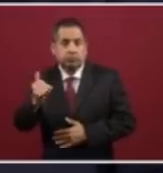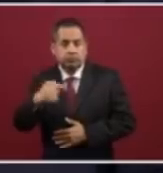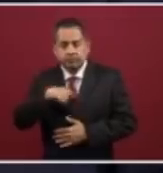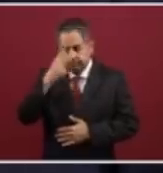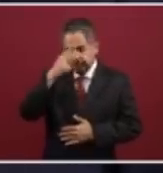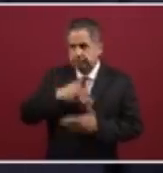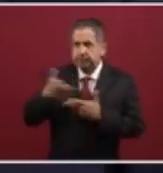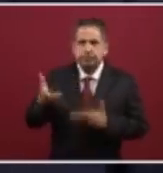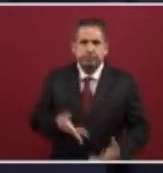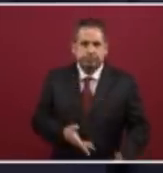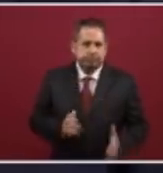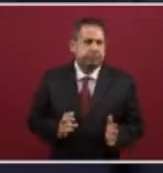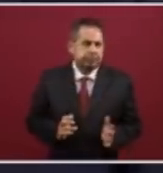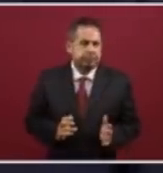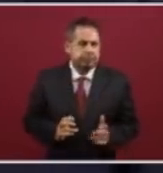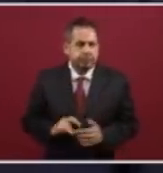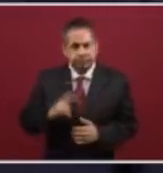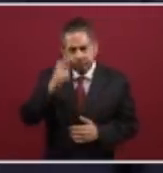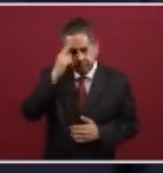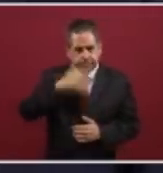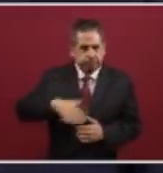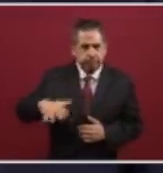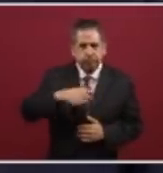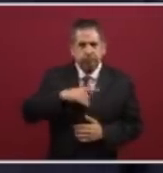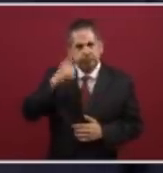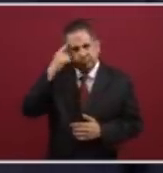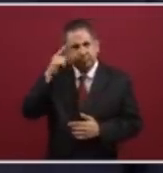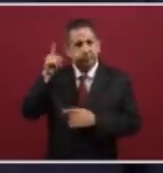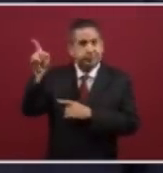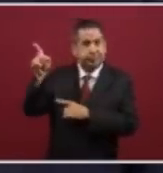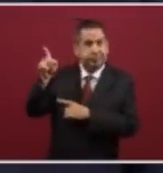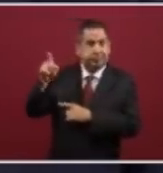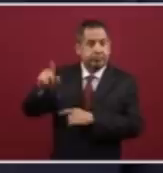lo que se conoce como el estalinismo